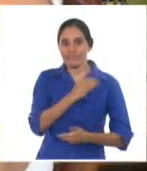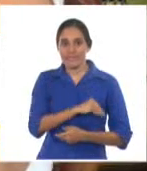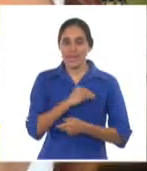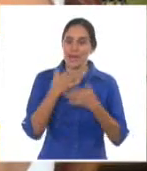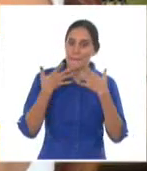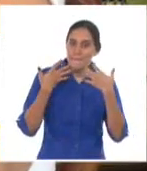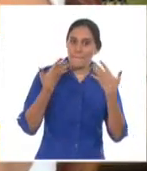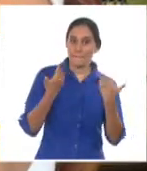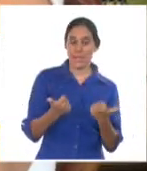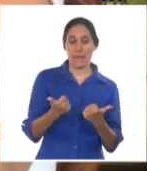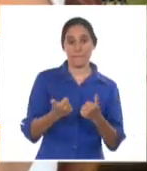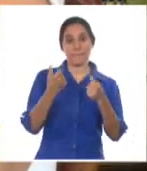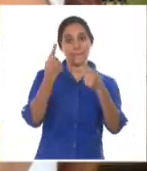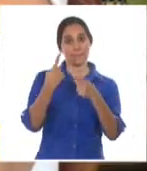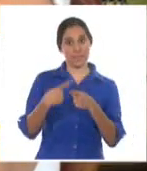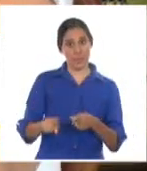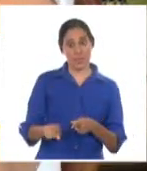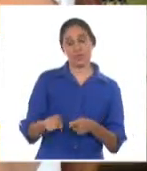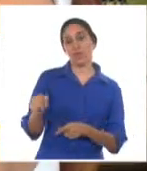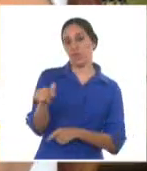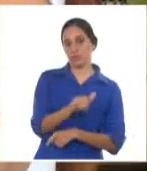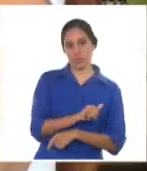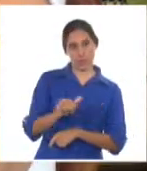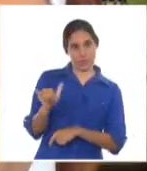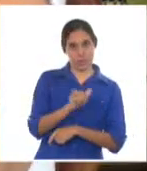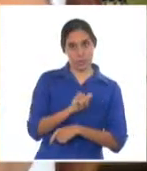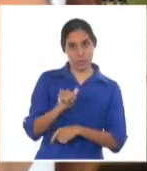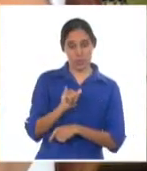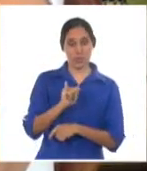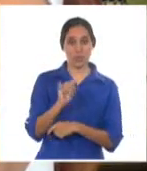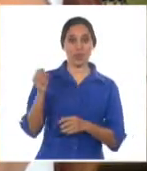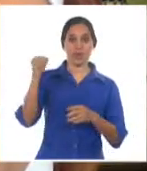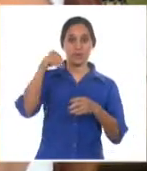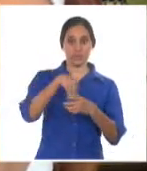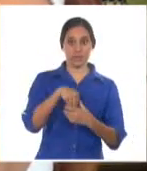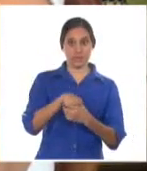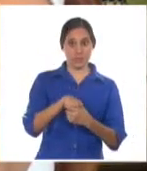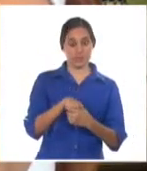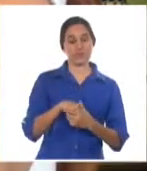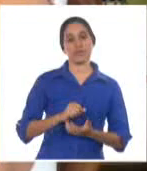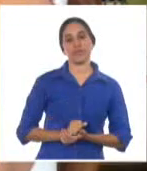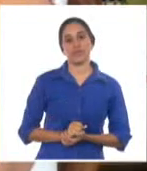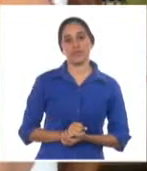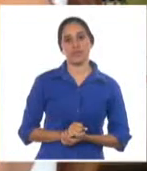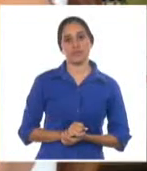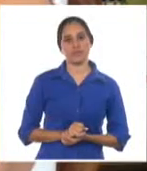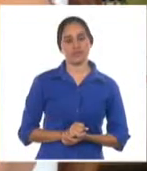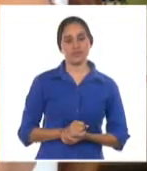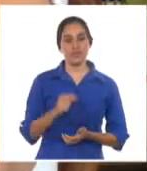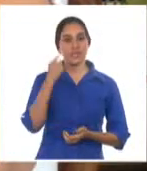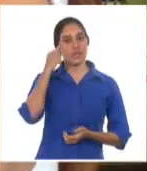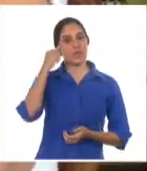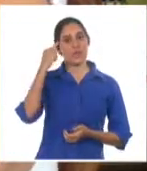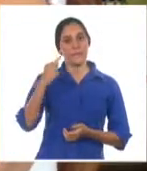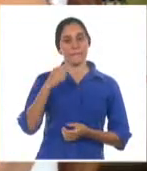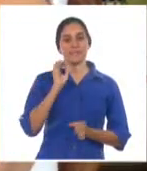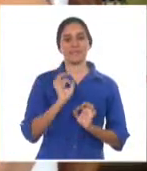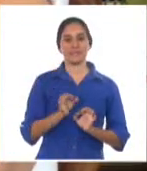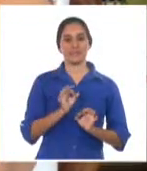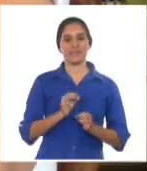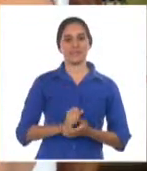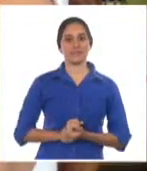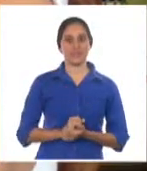duda, hemos llegado a un estadio en este momento que yo creo que